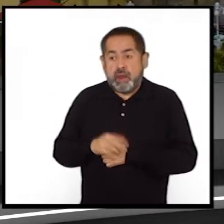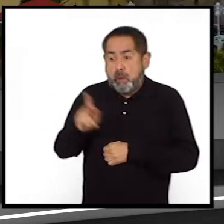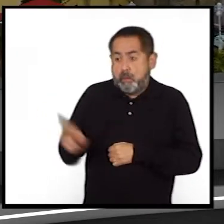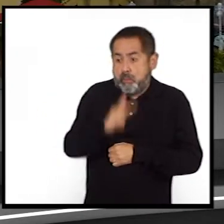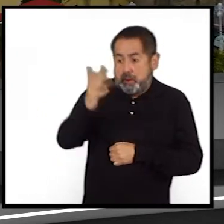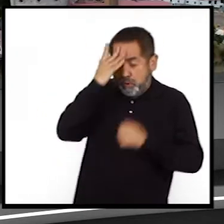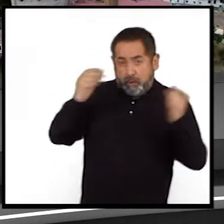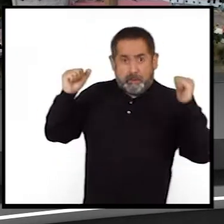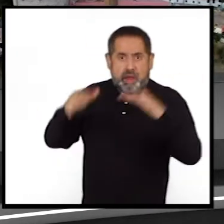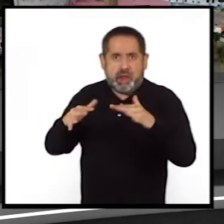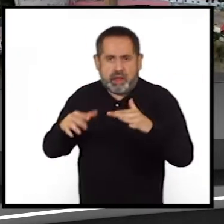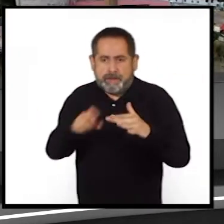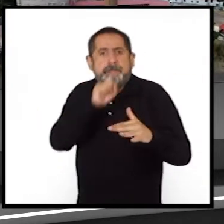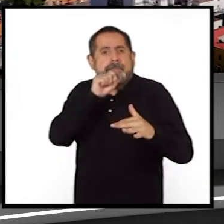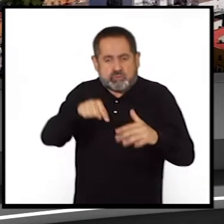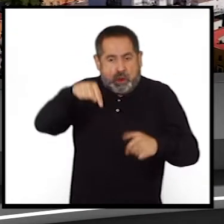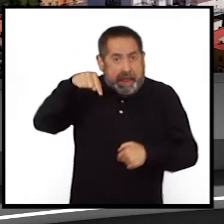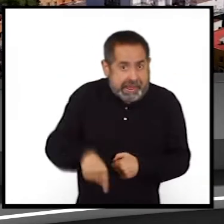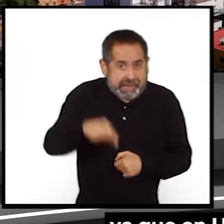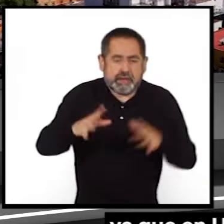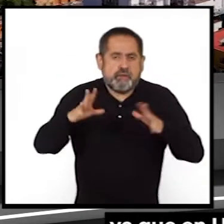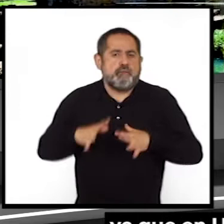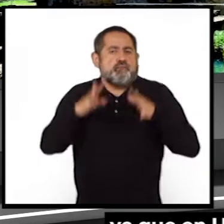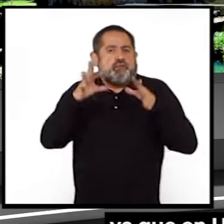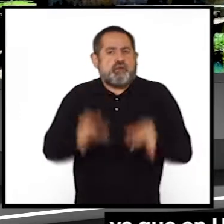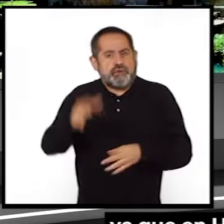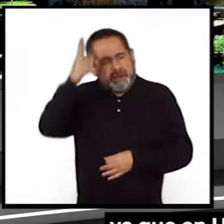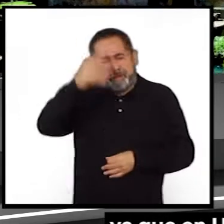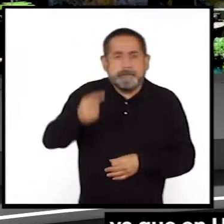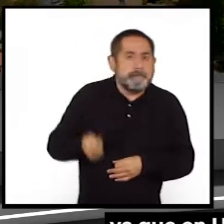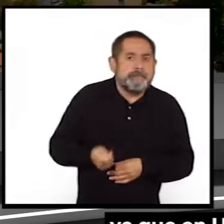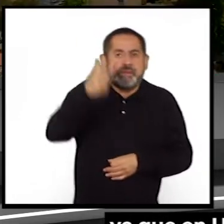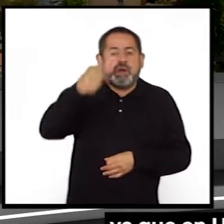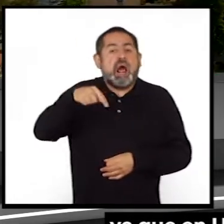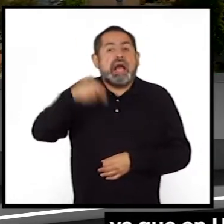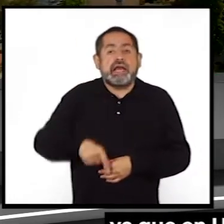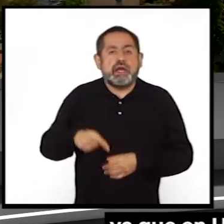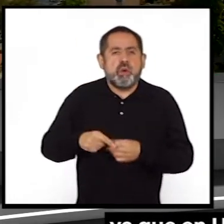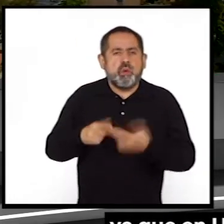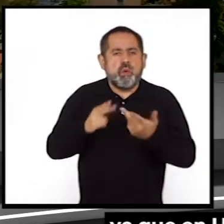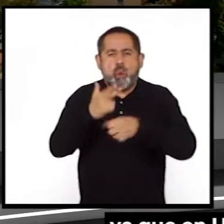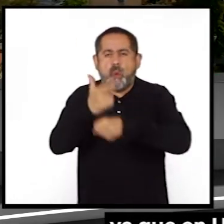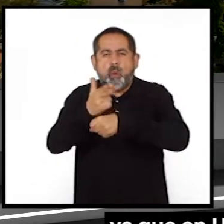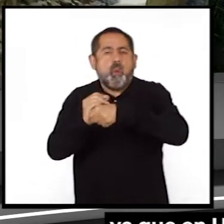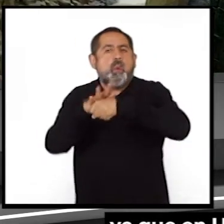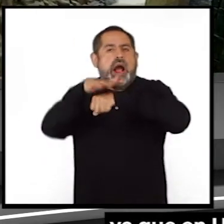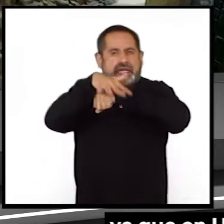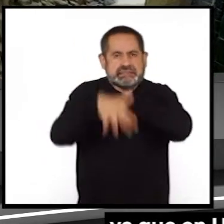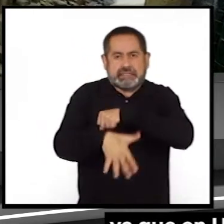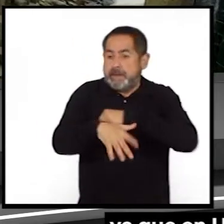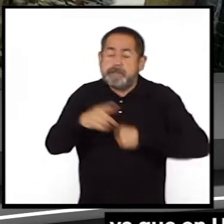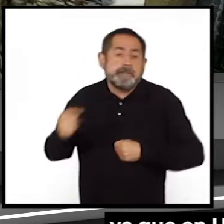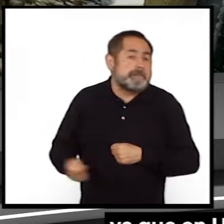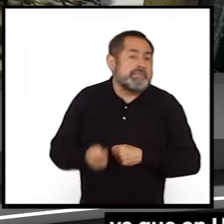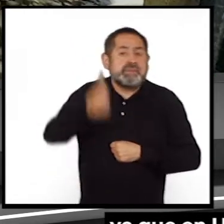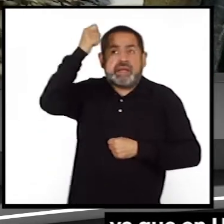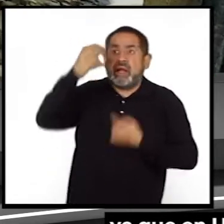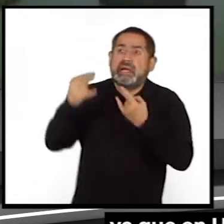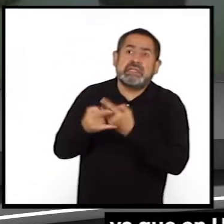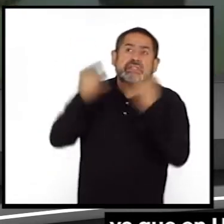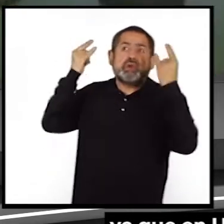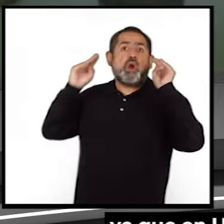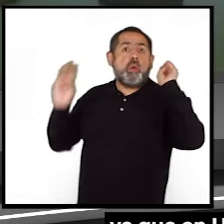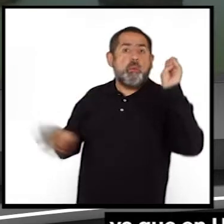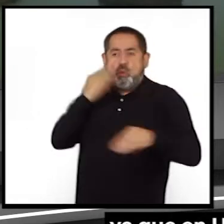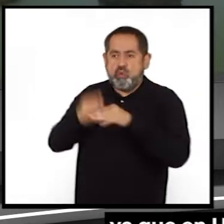hablamos, también somos cuna de este programa, ya que en Hidalgo tenemos a Huasca de Ocampo, primer pueblo mágico de México